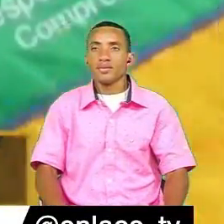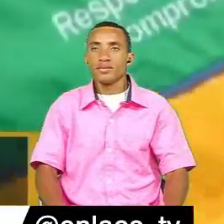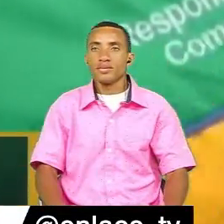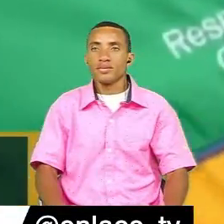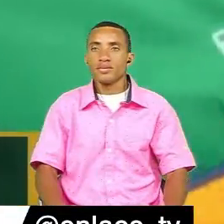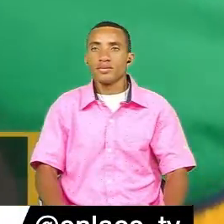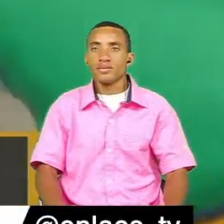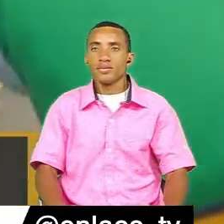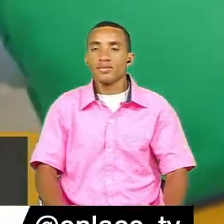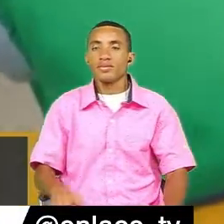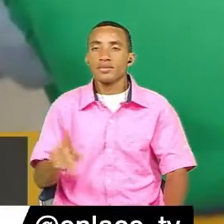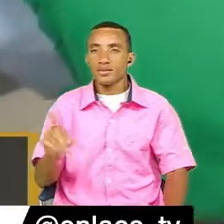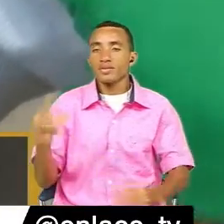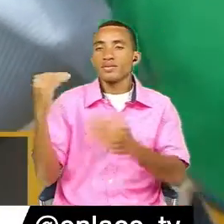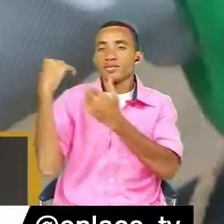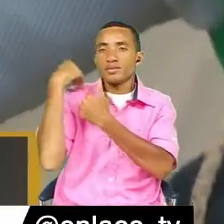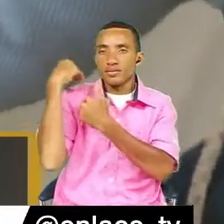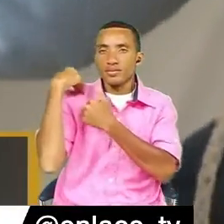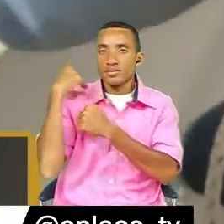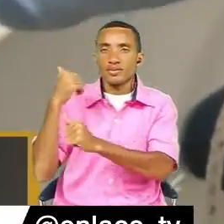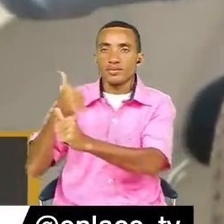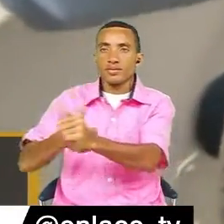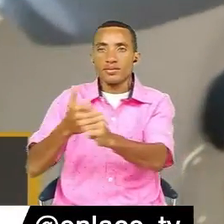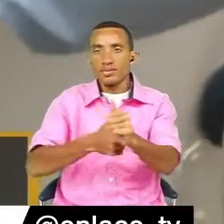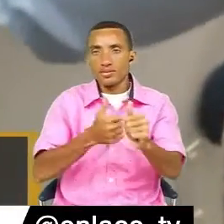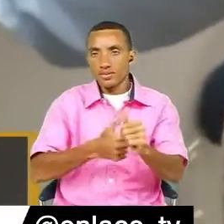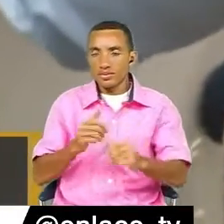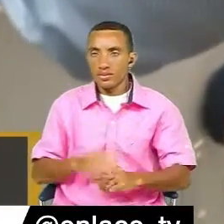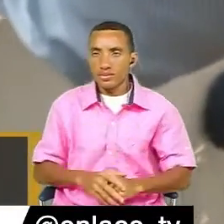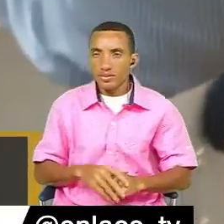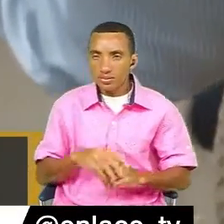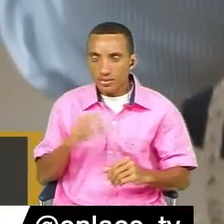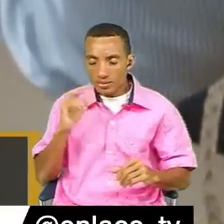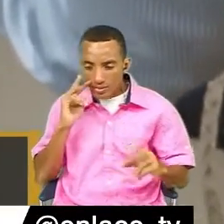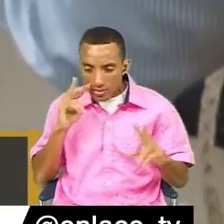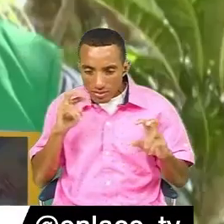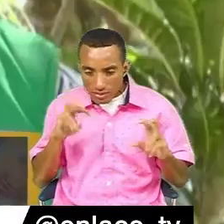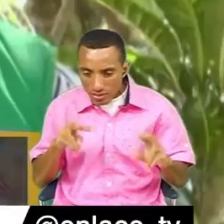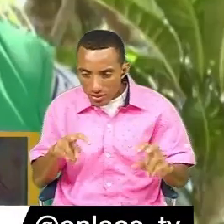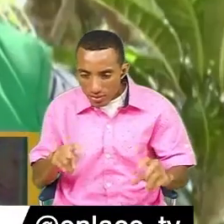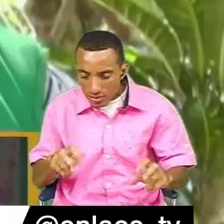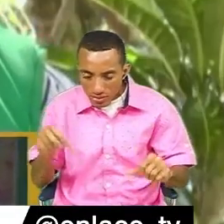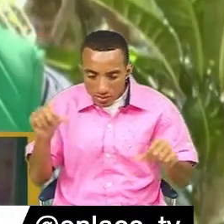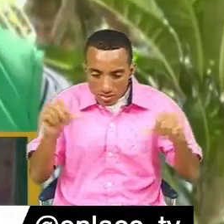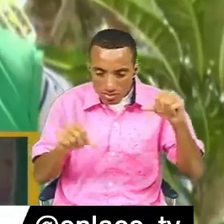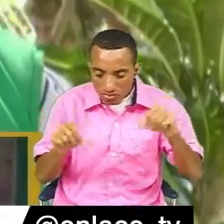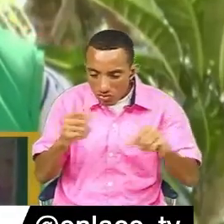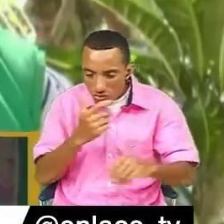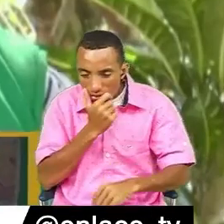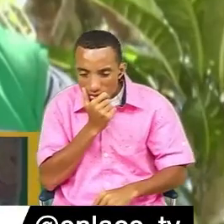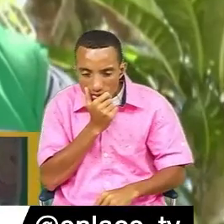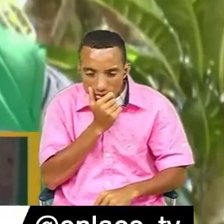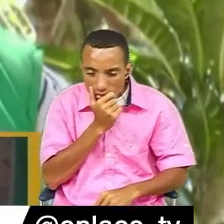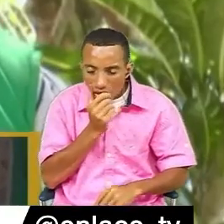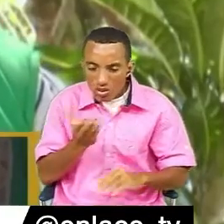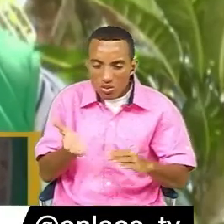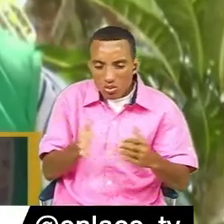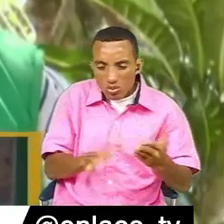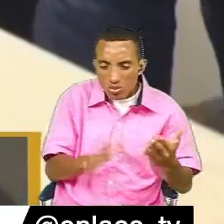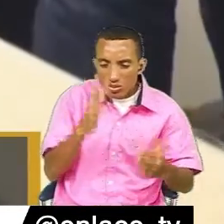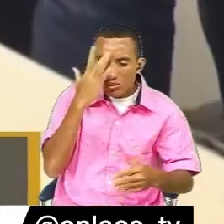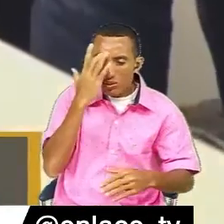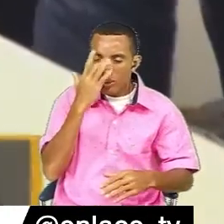Se encargarán de llevar a cabo cada uno de los análisis de laboratorio necesarios para determinar su muerte y